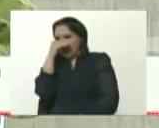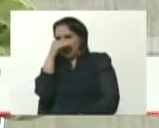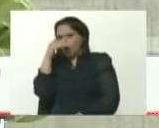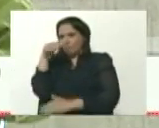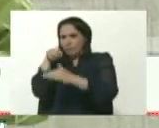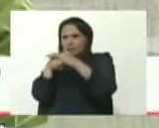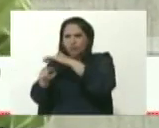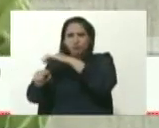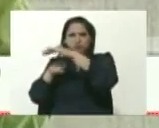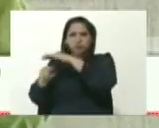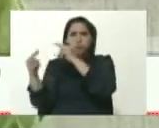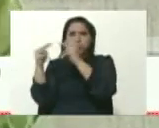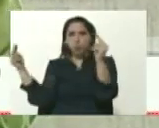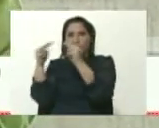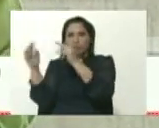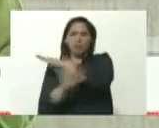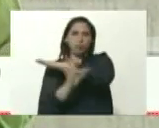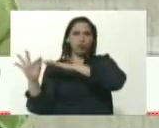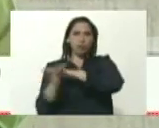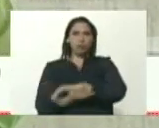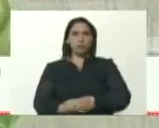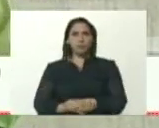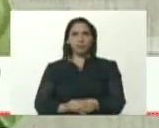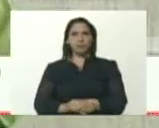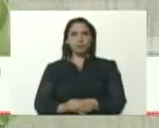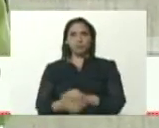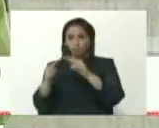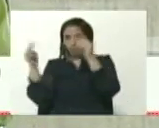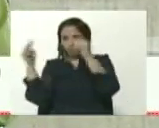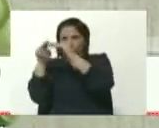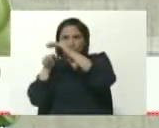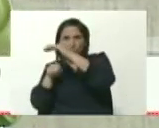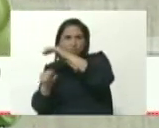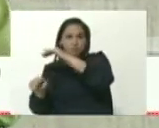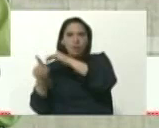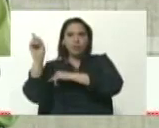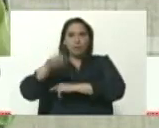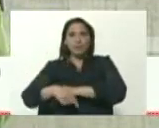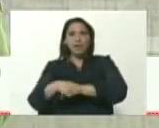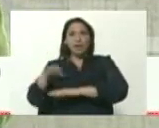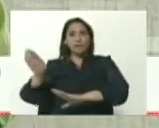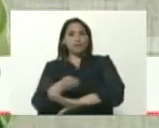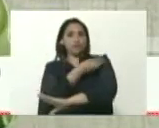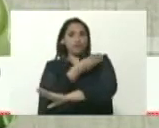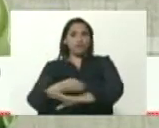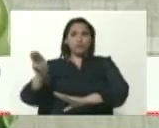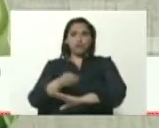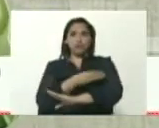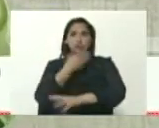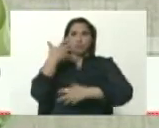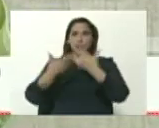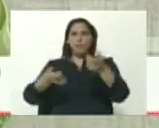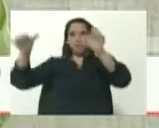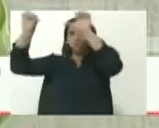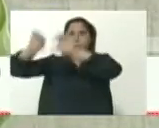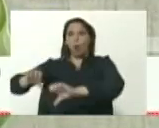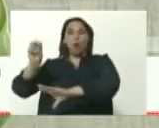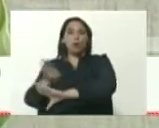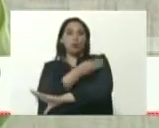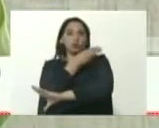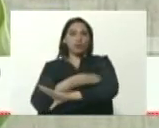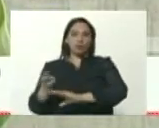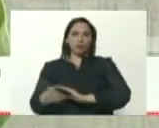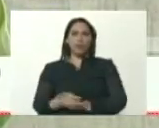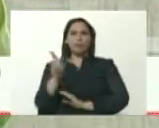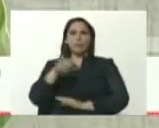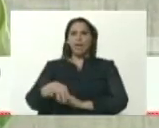puente fronterizo. Y el escándalo del concierto, del fracaso del concierto y